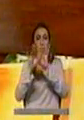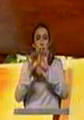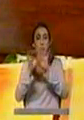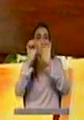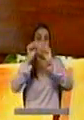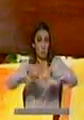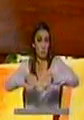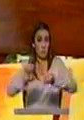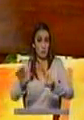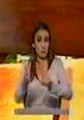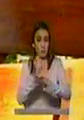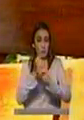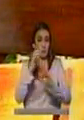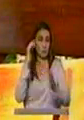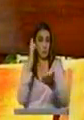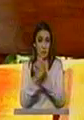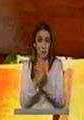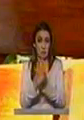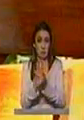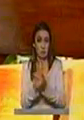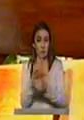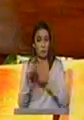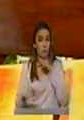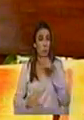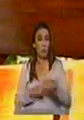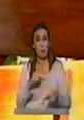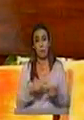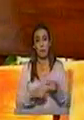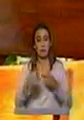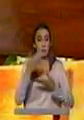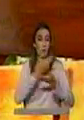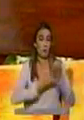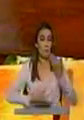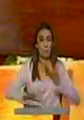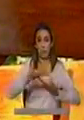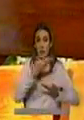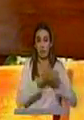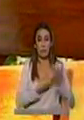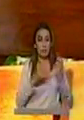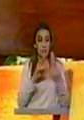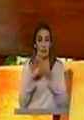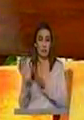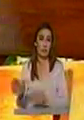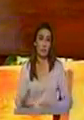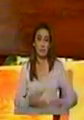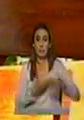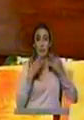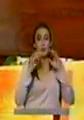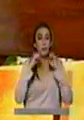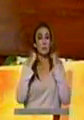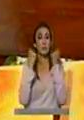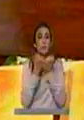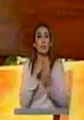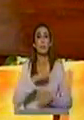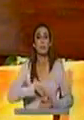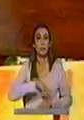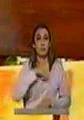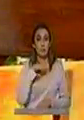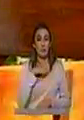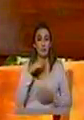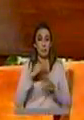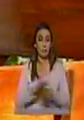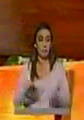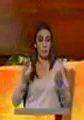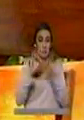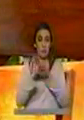posible concretarlas y llevarlas a cabo también con la cooperación y poniendo de parte desde la sociedad civil. Es importante un